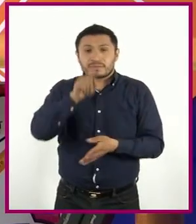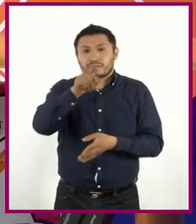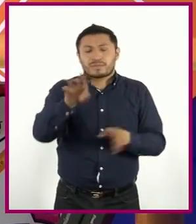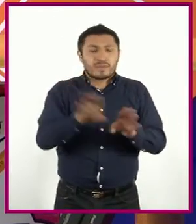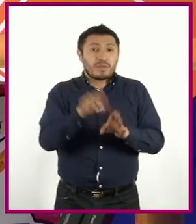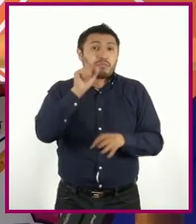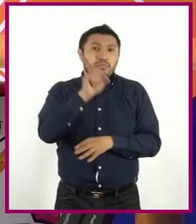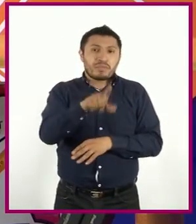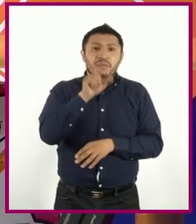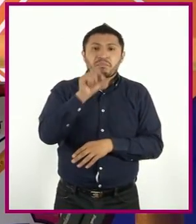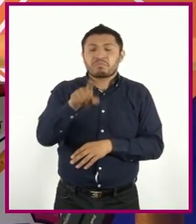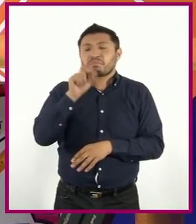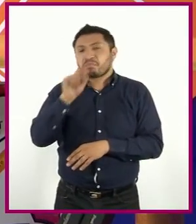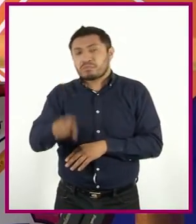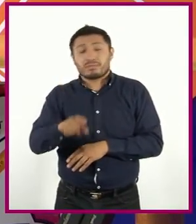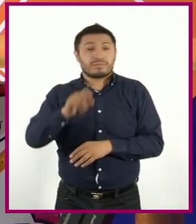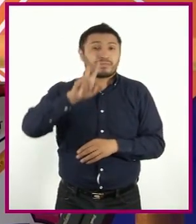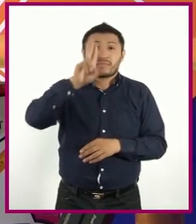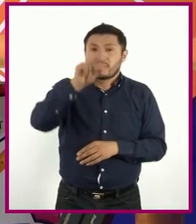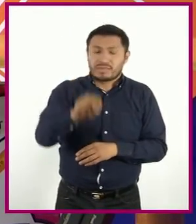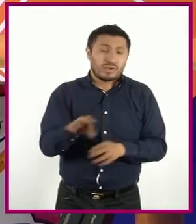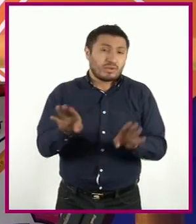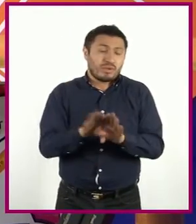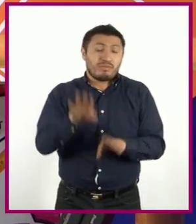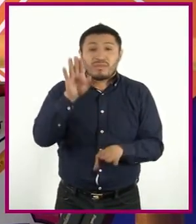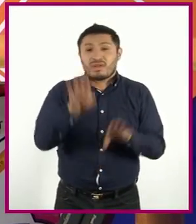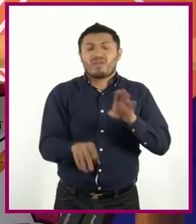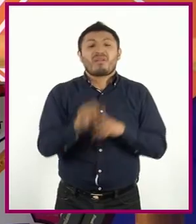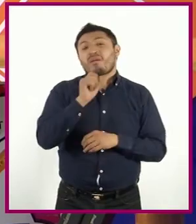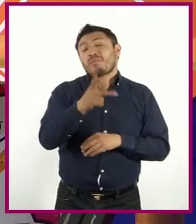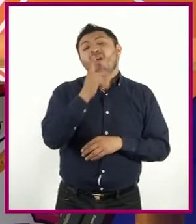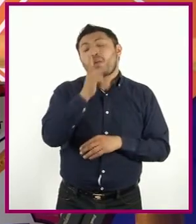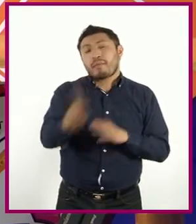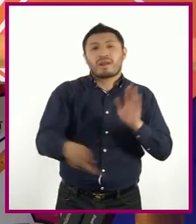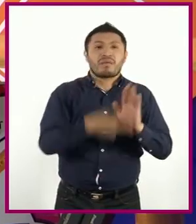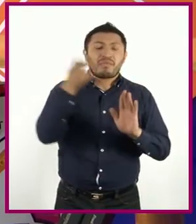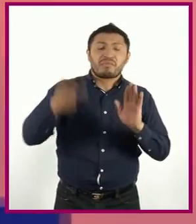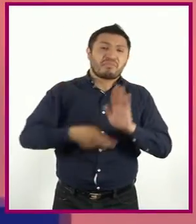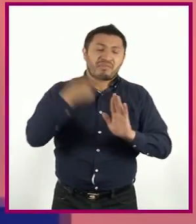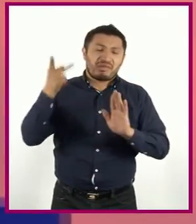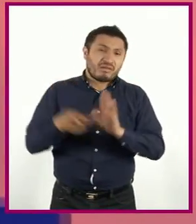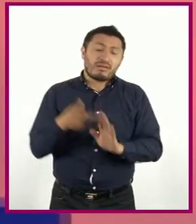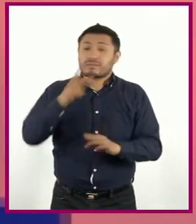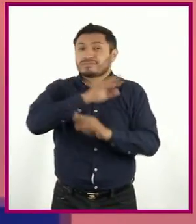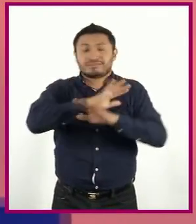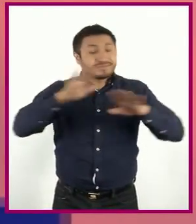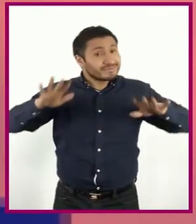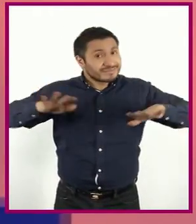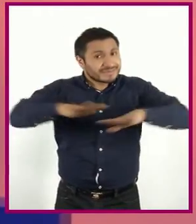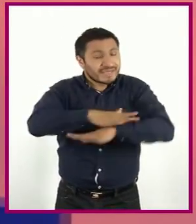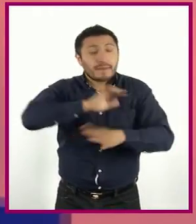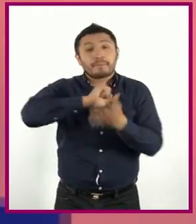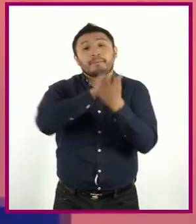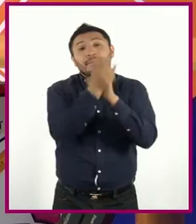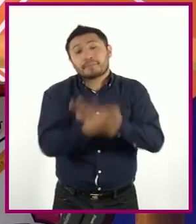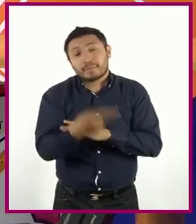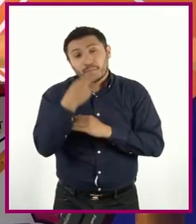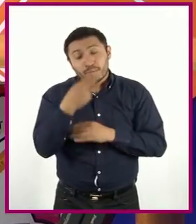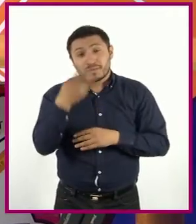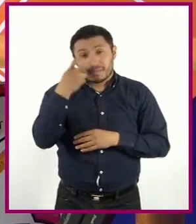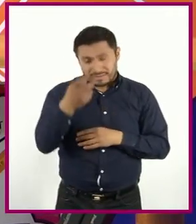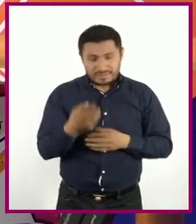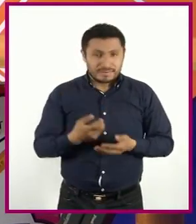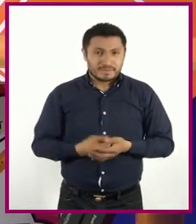en redundancias que no son sino palabras que se repiten de forma constante. Esta redundancia la podemos